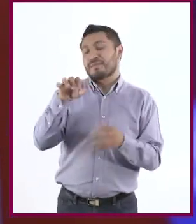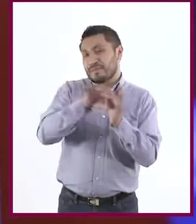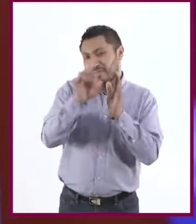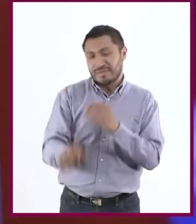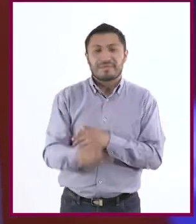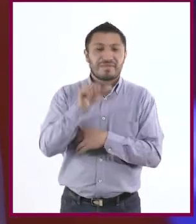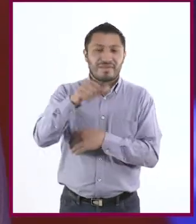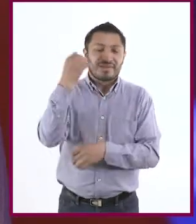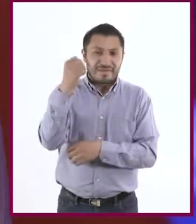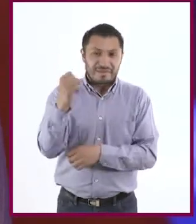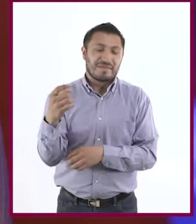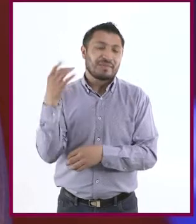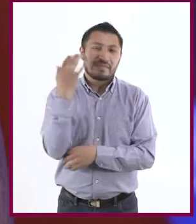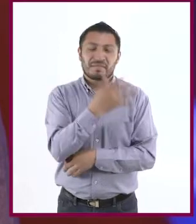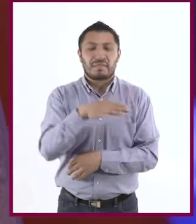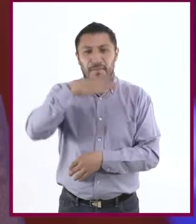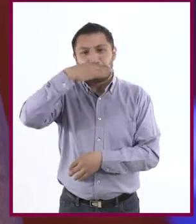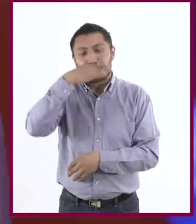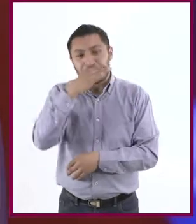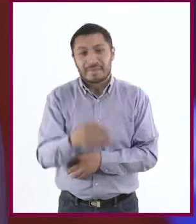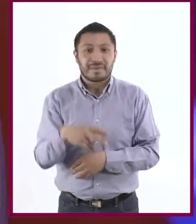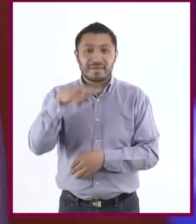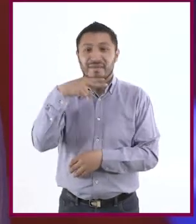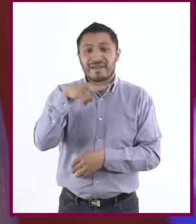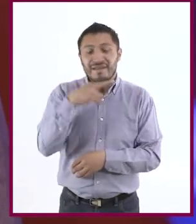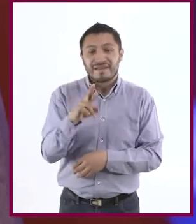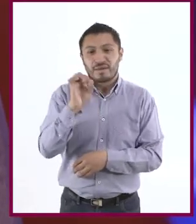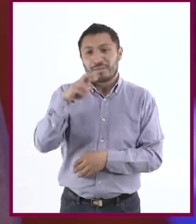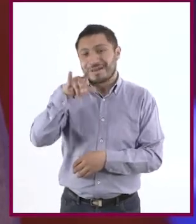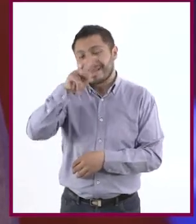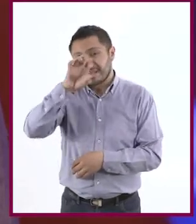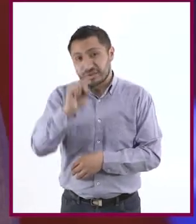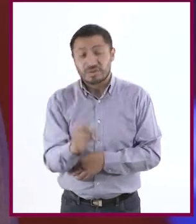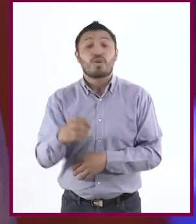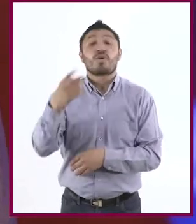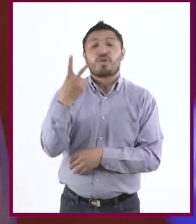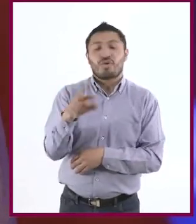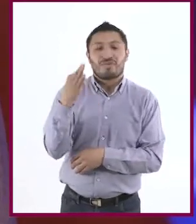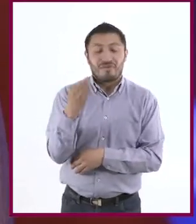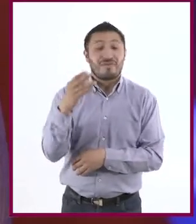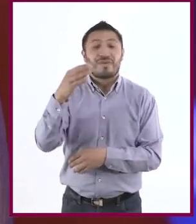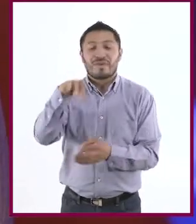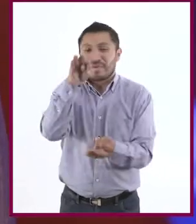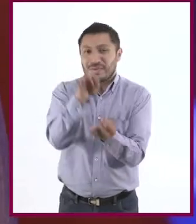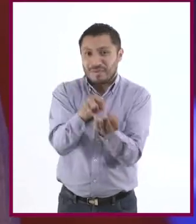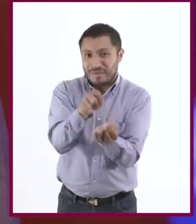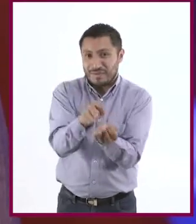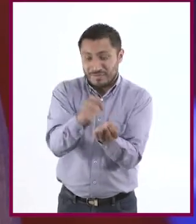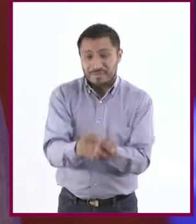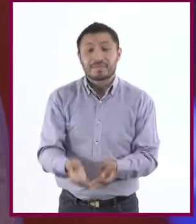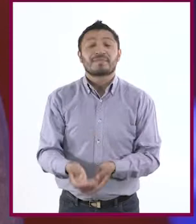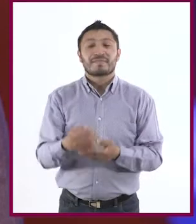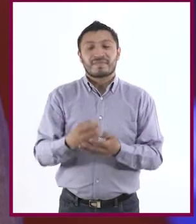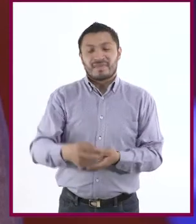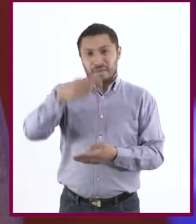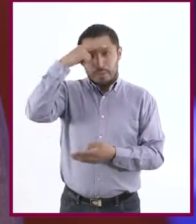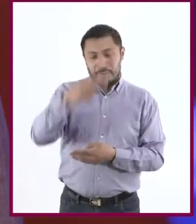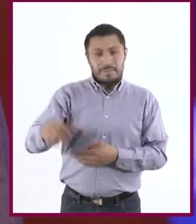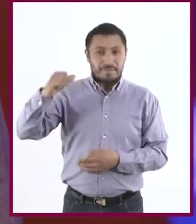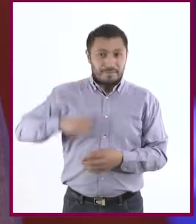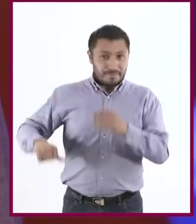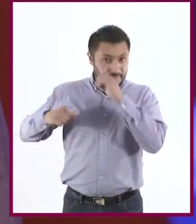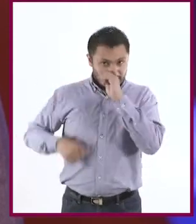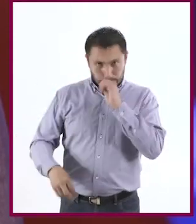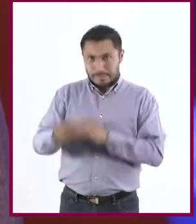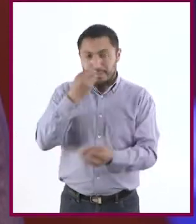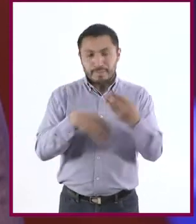que no saboremos un delicioso pozole, una Navidad sin romeritos o un 2 de febrero sin tamales. Desde el México prehispánico, nuestra alimentación ha